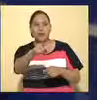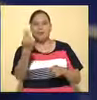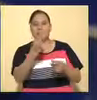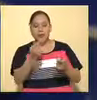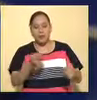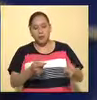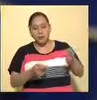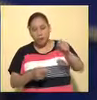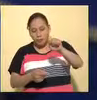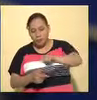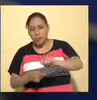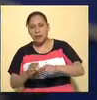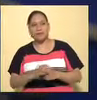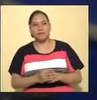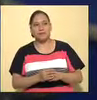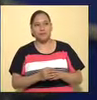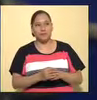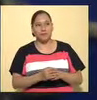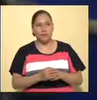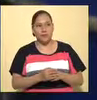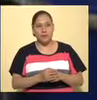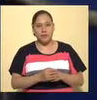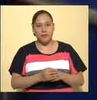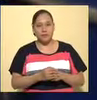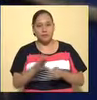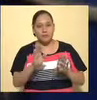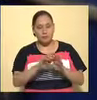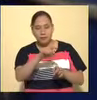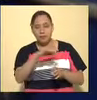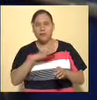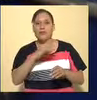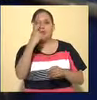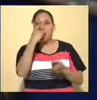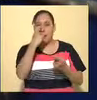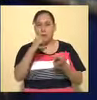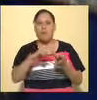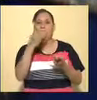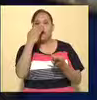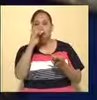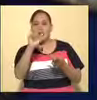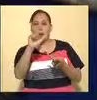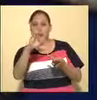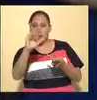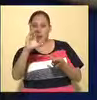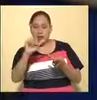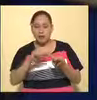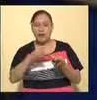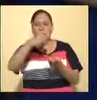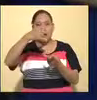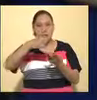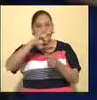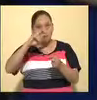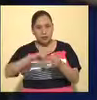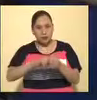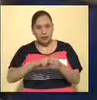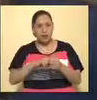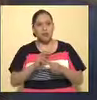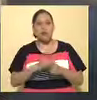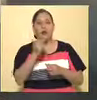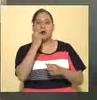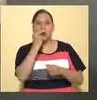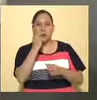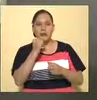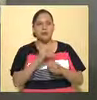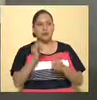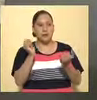esta parte. Me voy a quitar esto para acá. El pesto entonces fue ajo, albahaca, aceite de oliva. Pesto, el pesto nuez, también ya lo